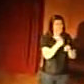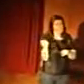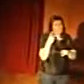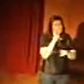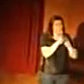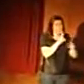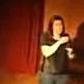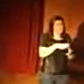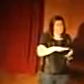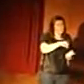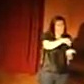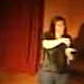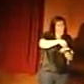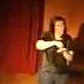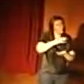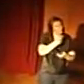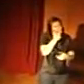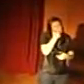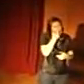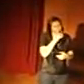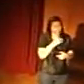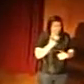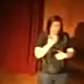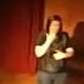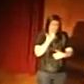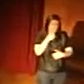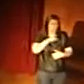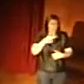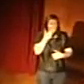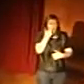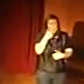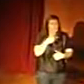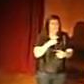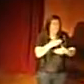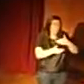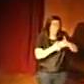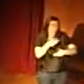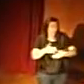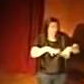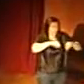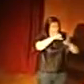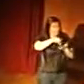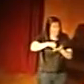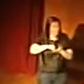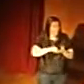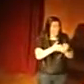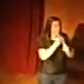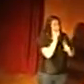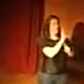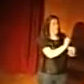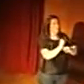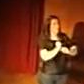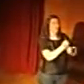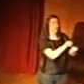urbanas son tremendamente interesantes para quien nos nos interesa la evolución de las distintas ciudades porque nos dan una información tremendamente interesante